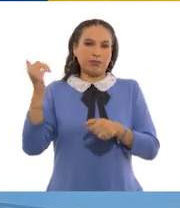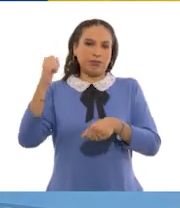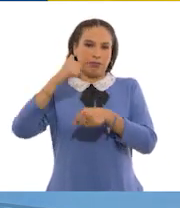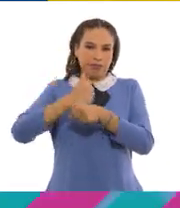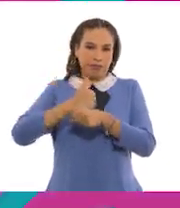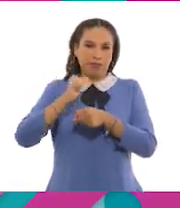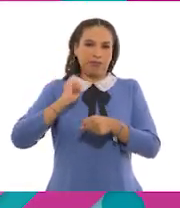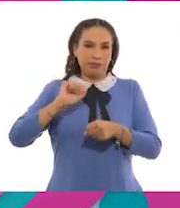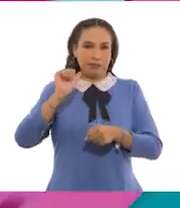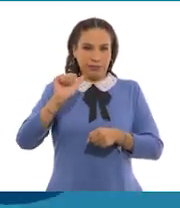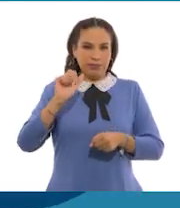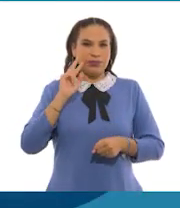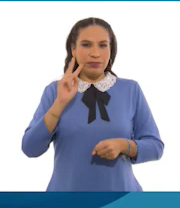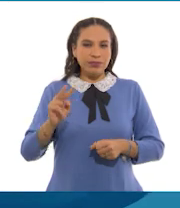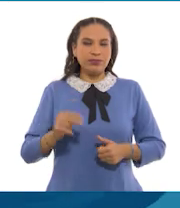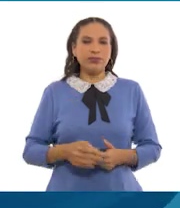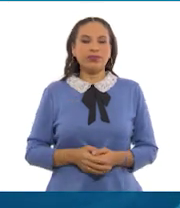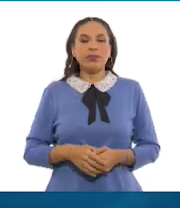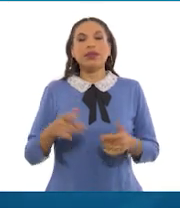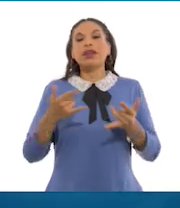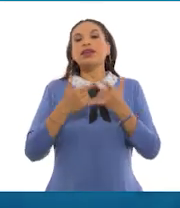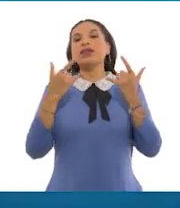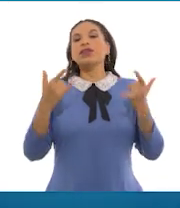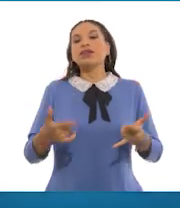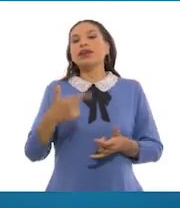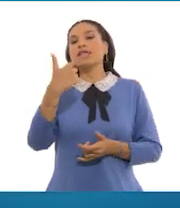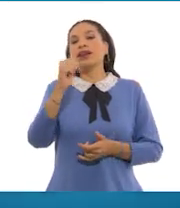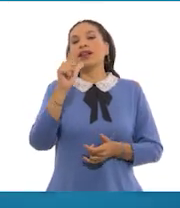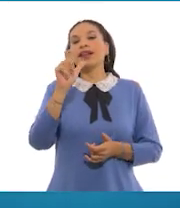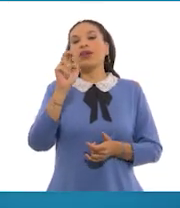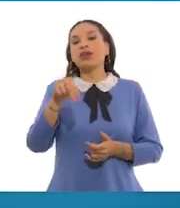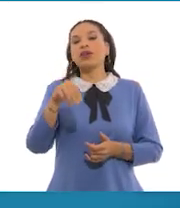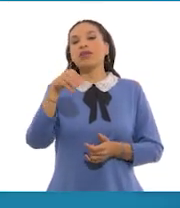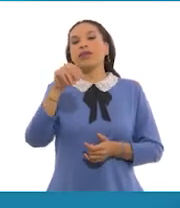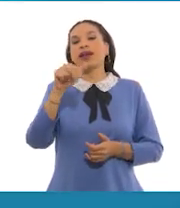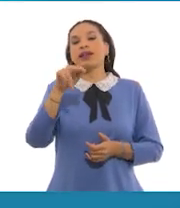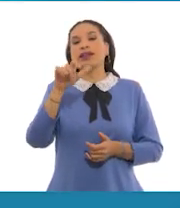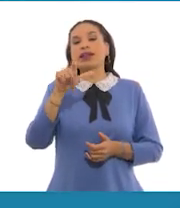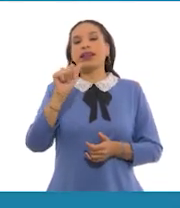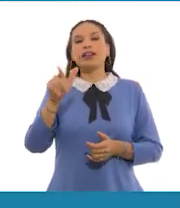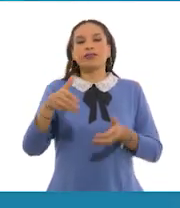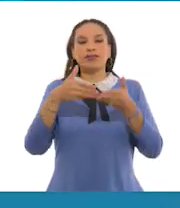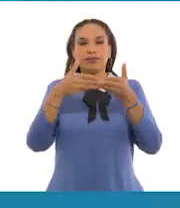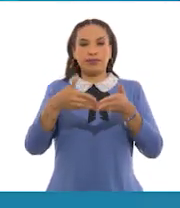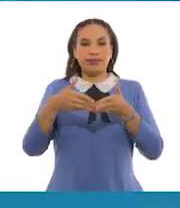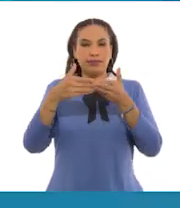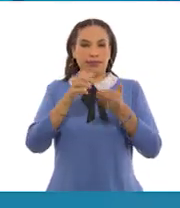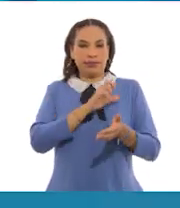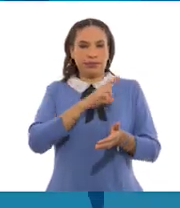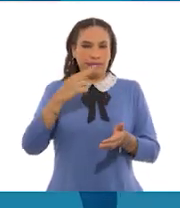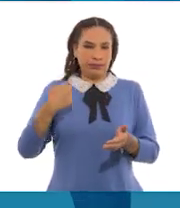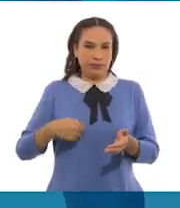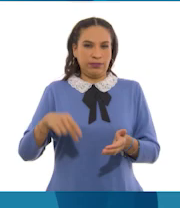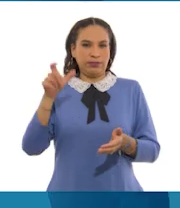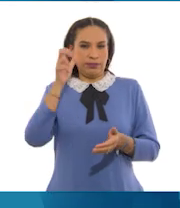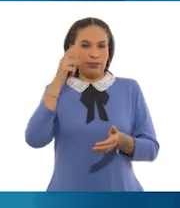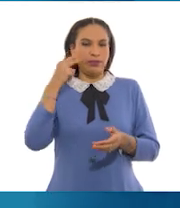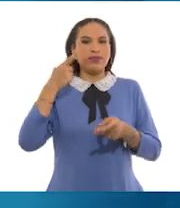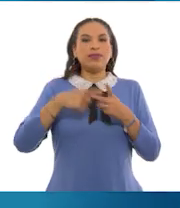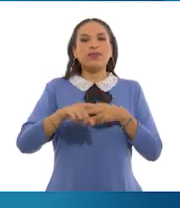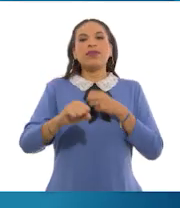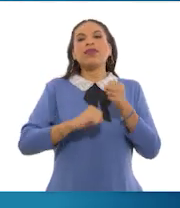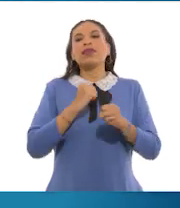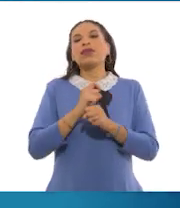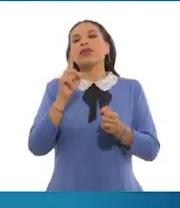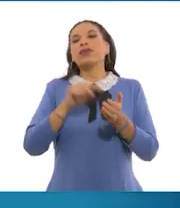Veámoslo. La historia del Galeón de Manila, también conocida como la Nao de China, comenzó en el año